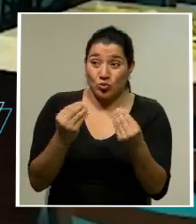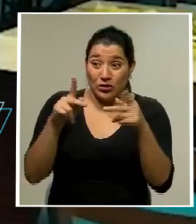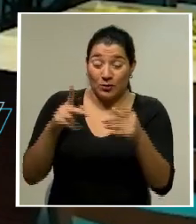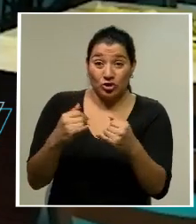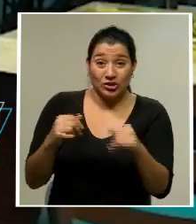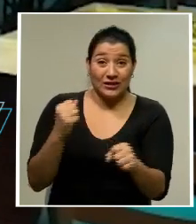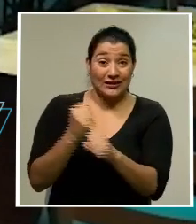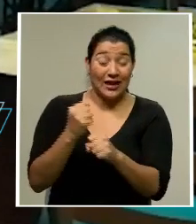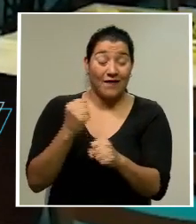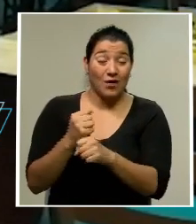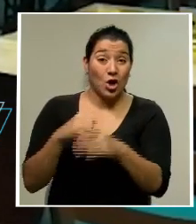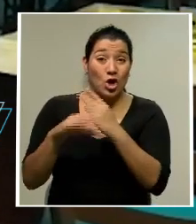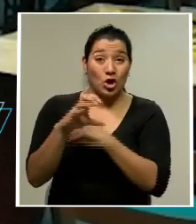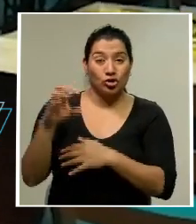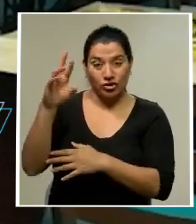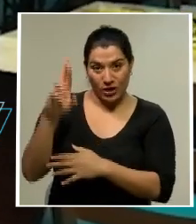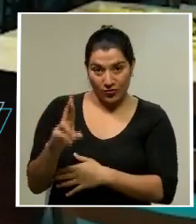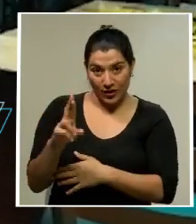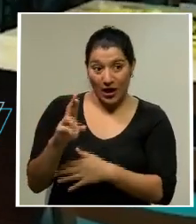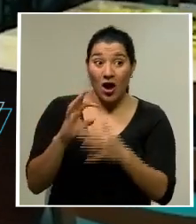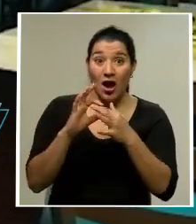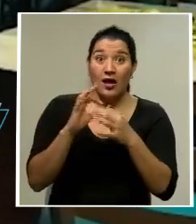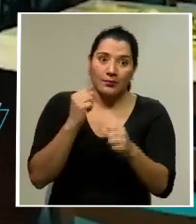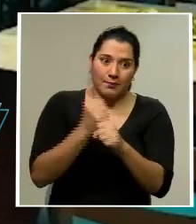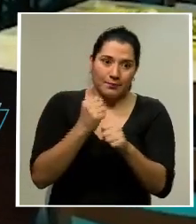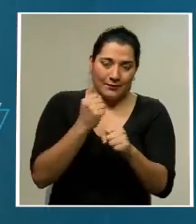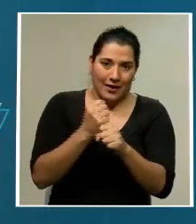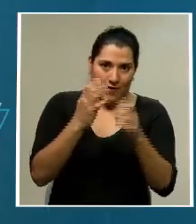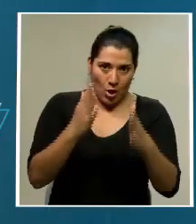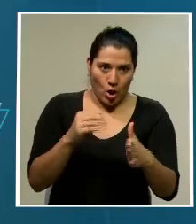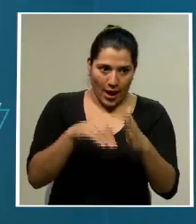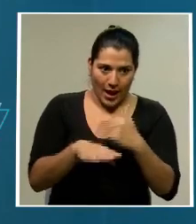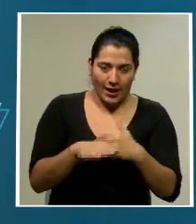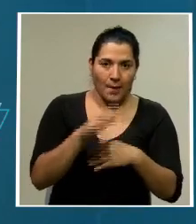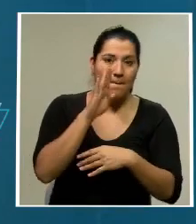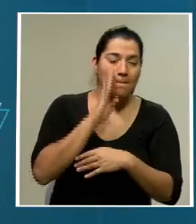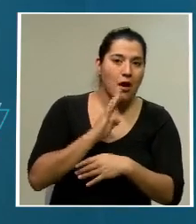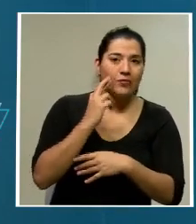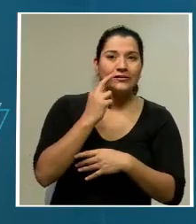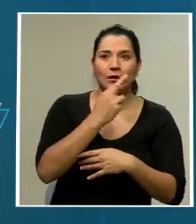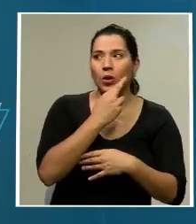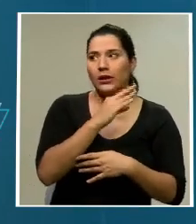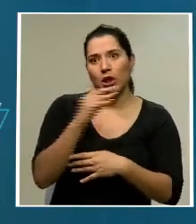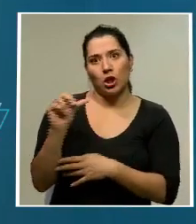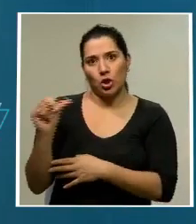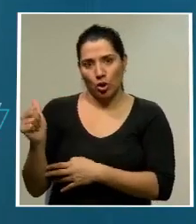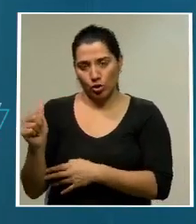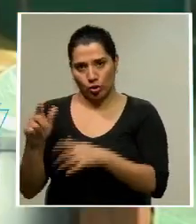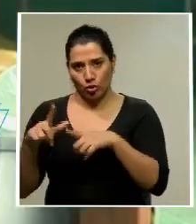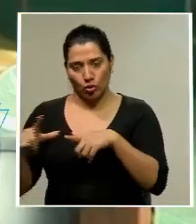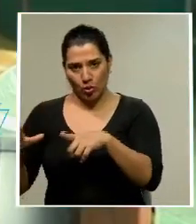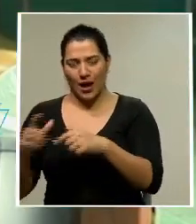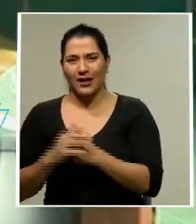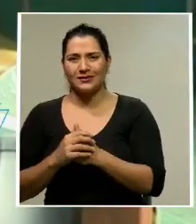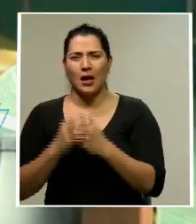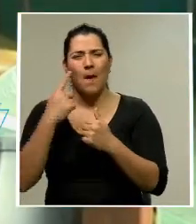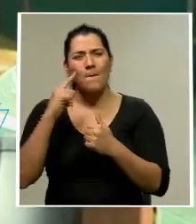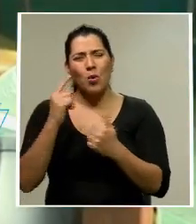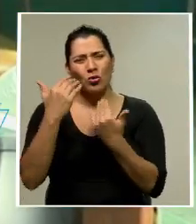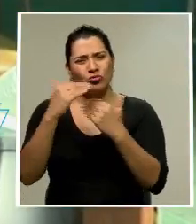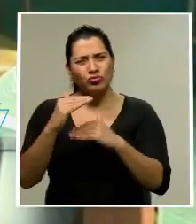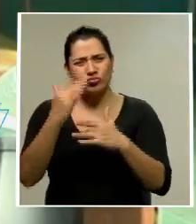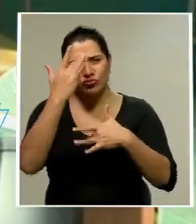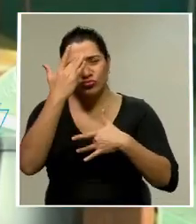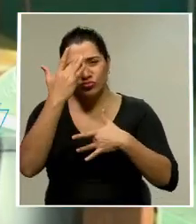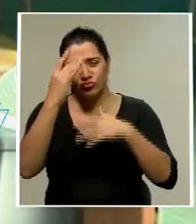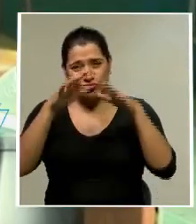genera en Costa Rica, tanto en nuestro sector como en otros sectores. Quesada manifestó que a raíz de la crisis sanitaria los ingresos de unos 8.000